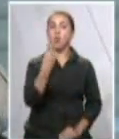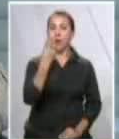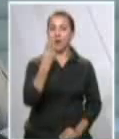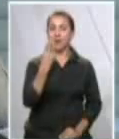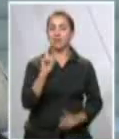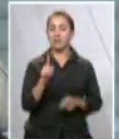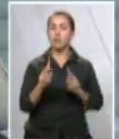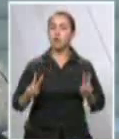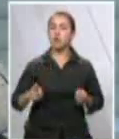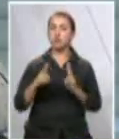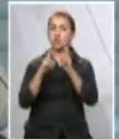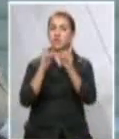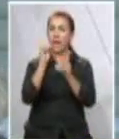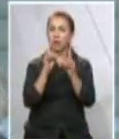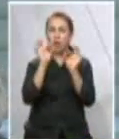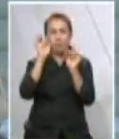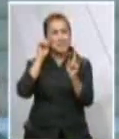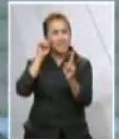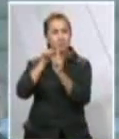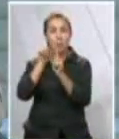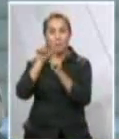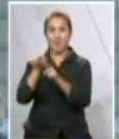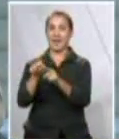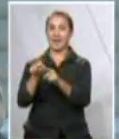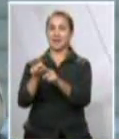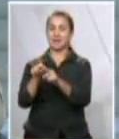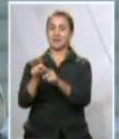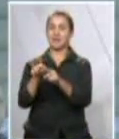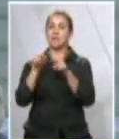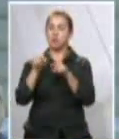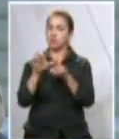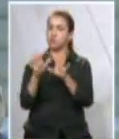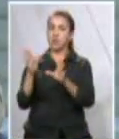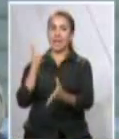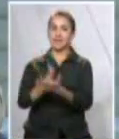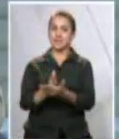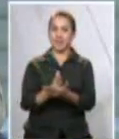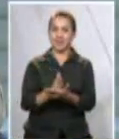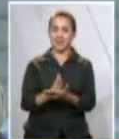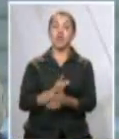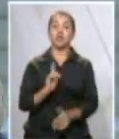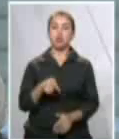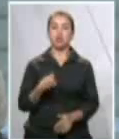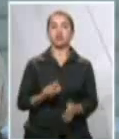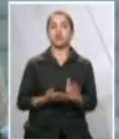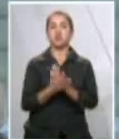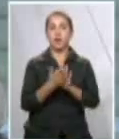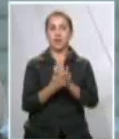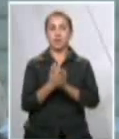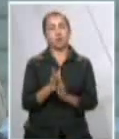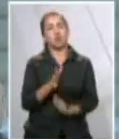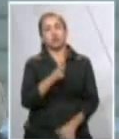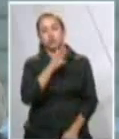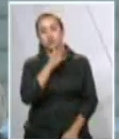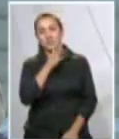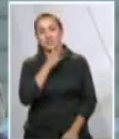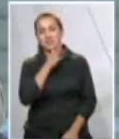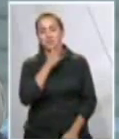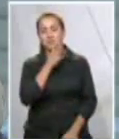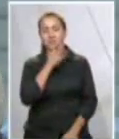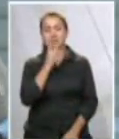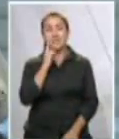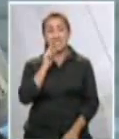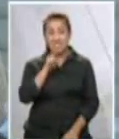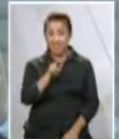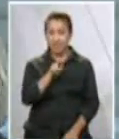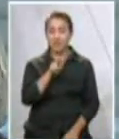construir algo específico de Alberto, para Alberto, porque además Alberto es muy exigente. Y nosotros, por ejemplo, no sé si se alcanza a notar